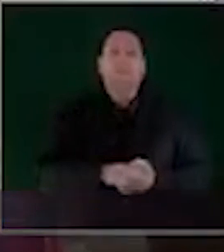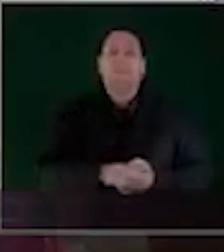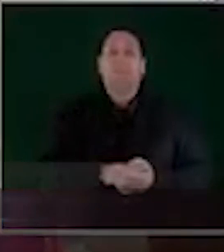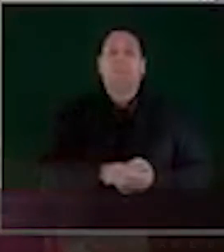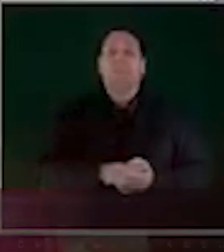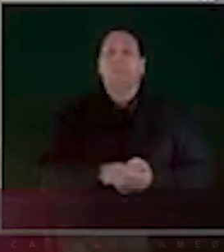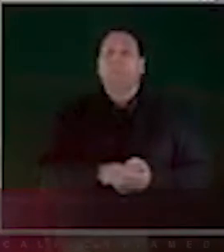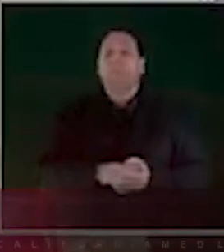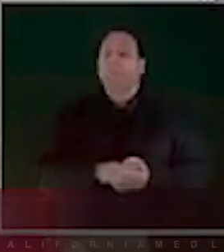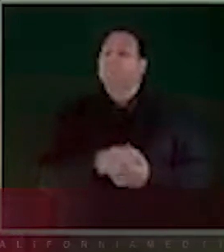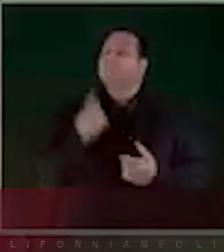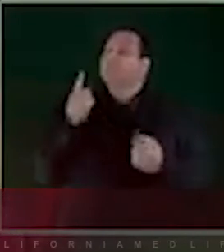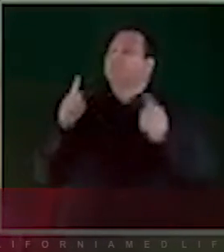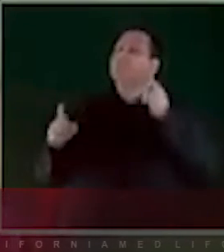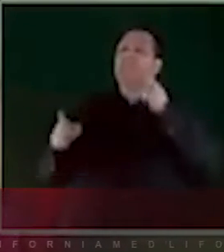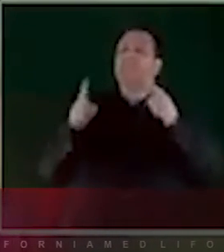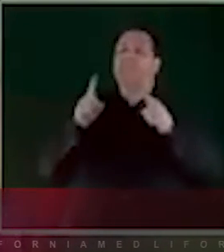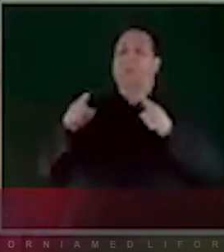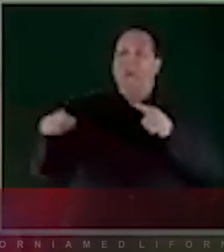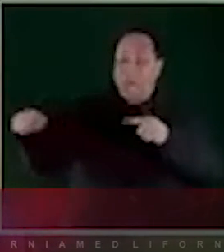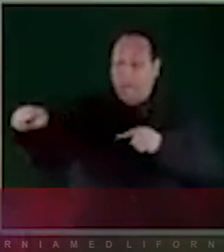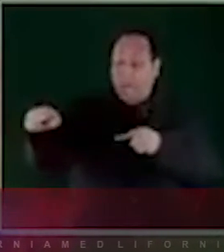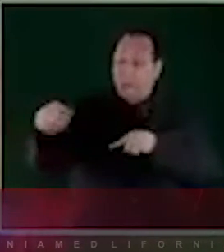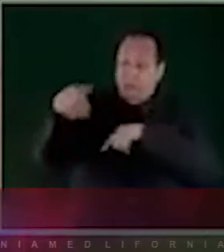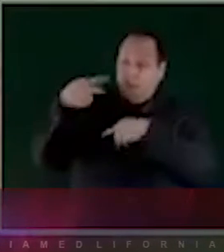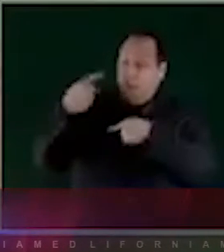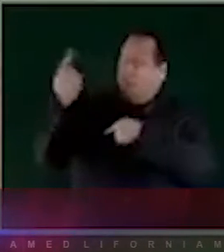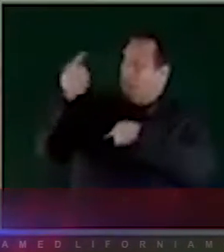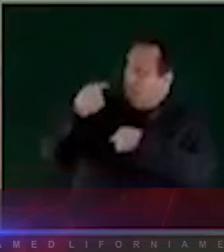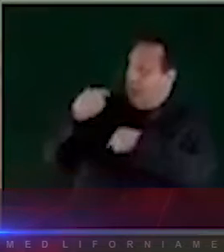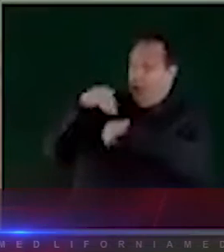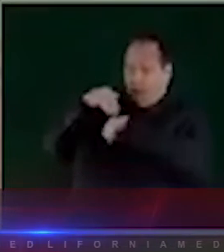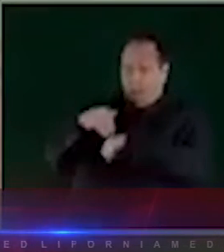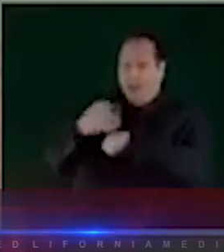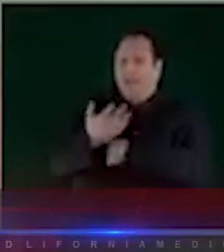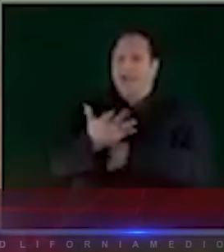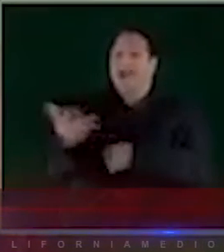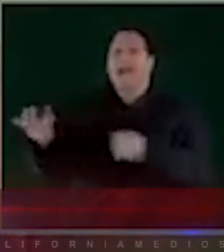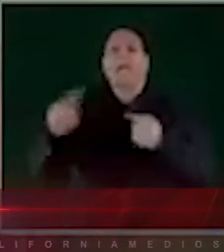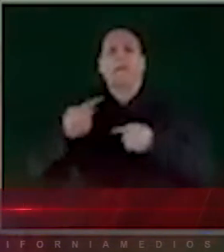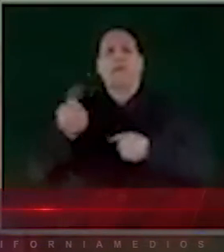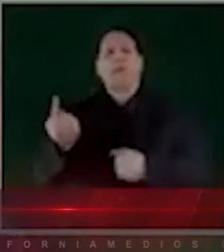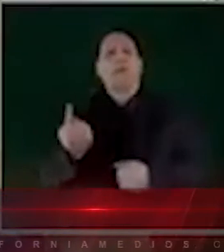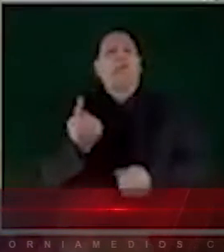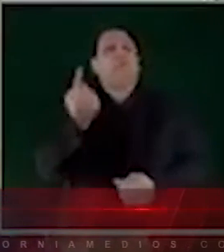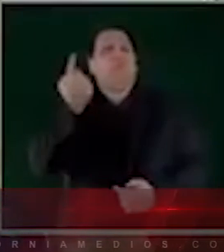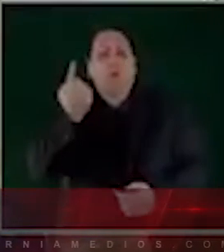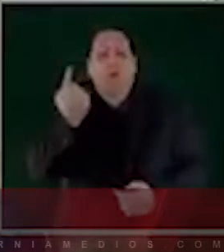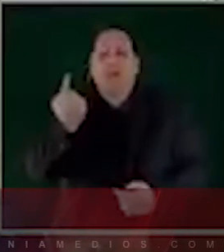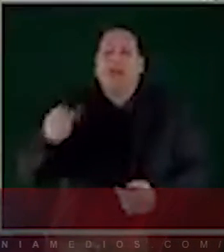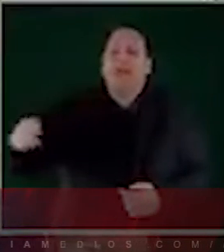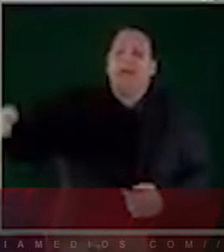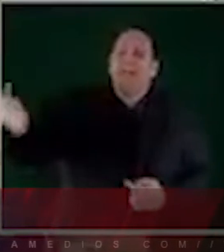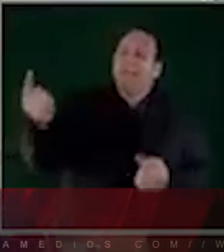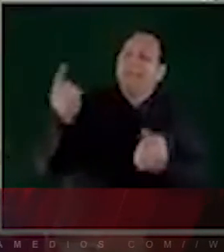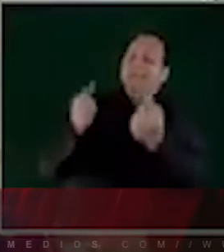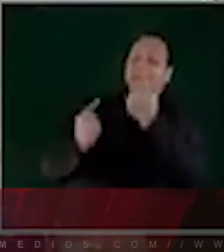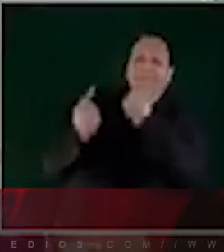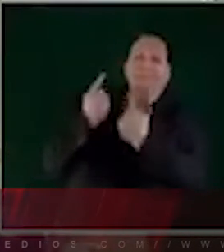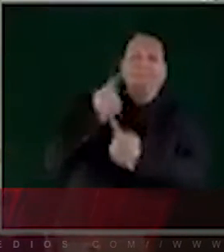mandar obedeciendo al pueblo el pueblo es el soberano es el que nos